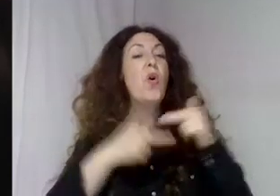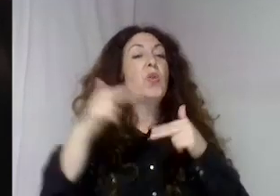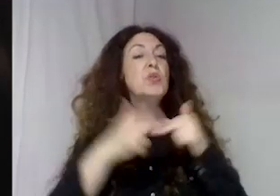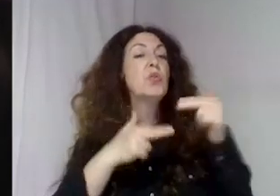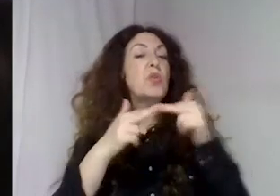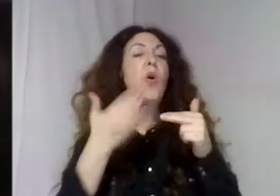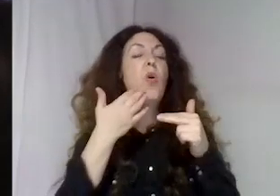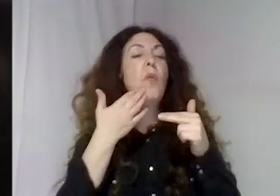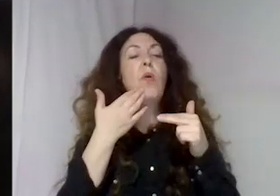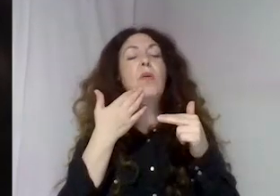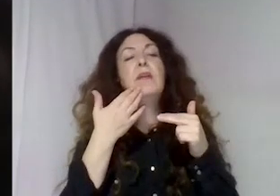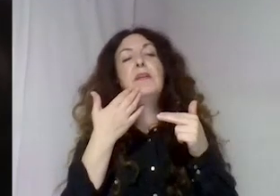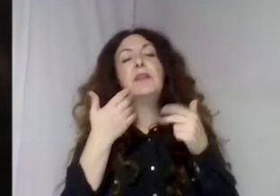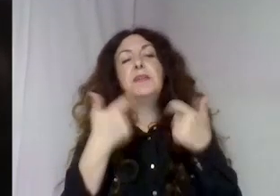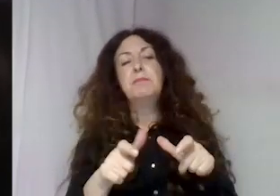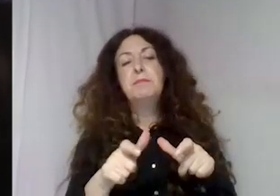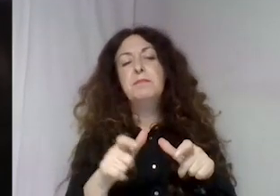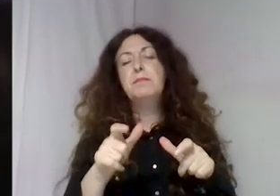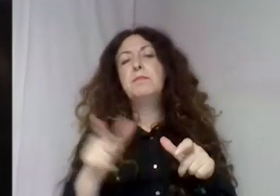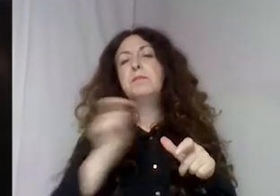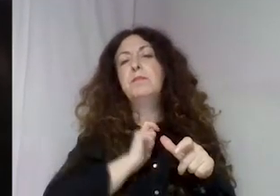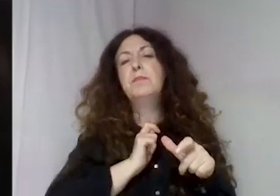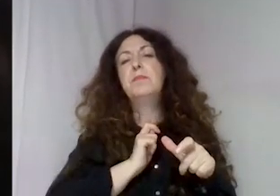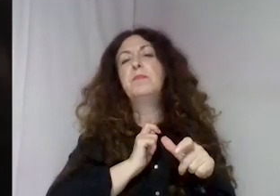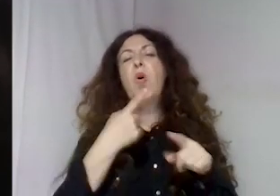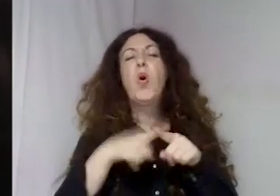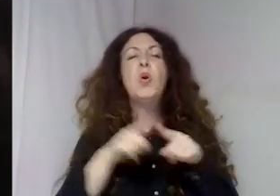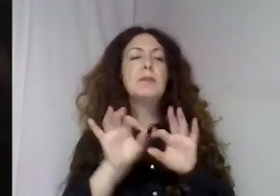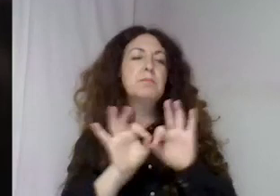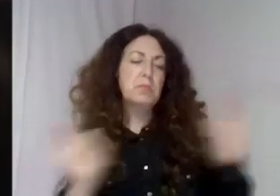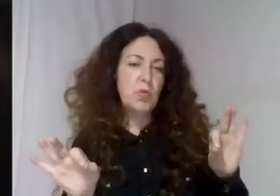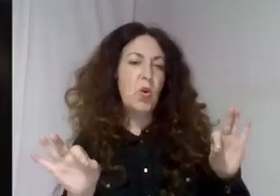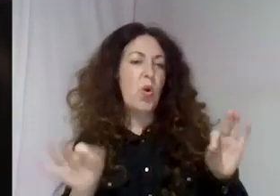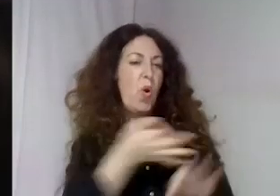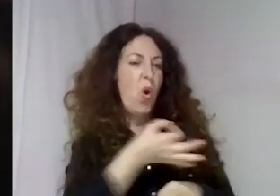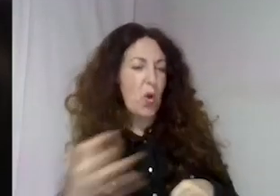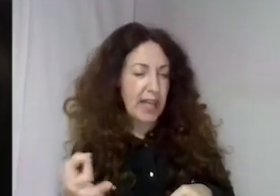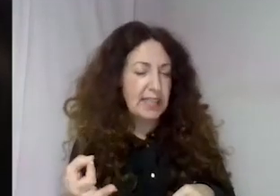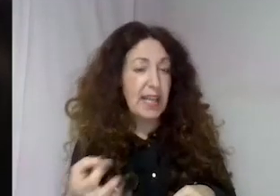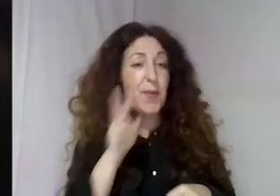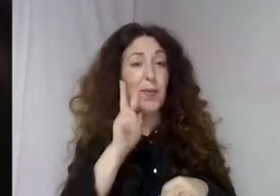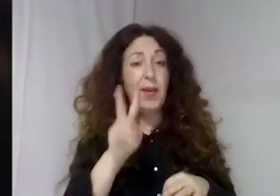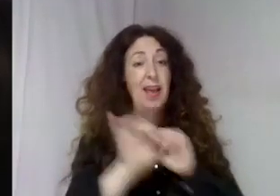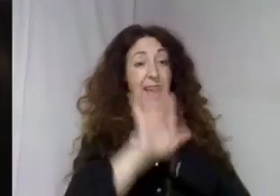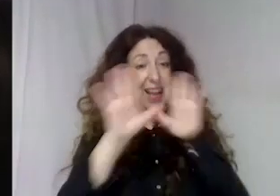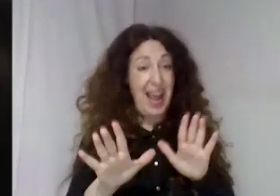se imaginaba que aquel hombre de vida ordenada, un postmarxista, de repente, porque claro, Barthes y Foucault efectivamente eran gay,